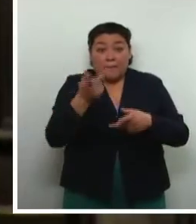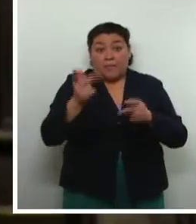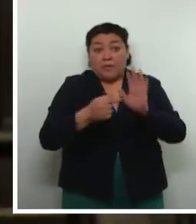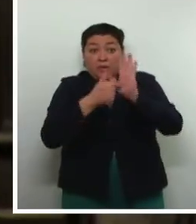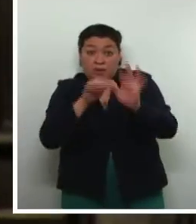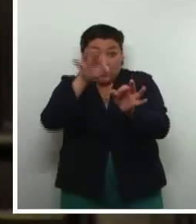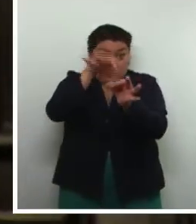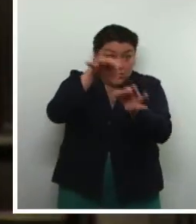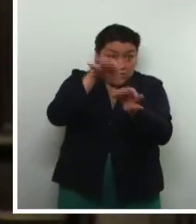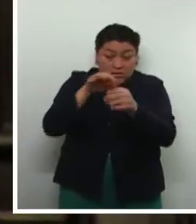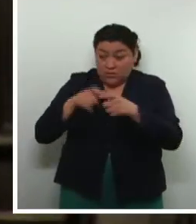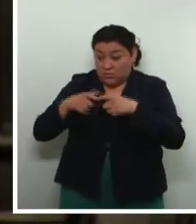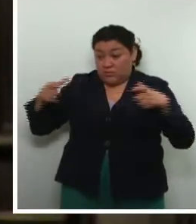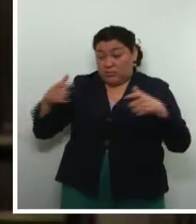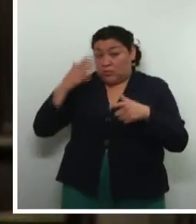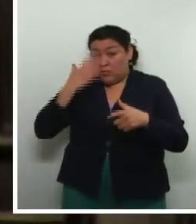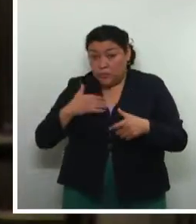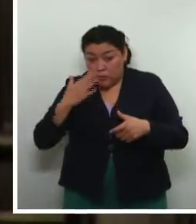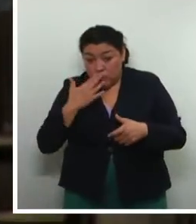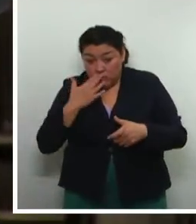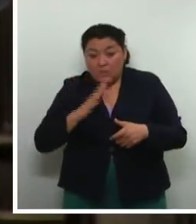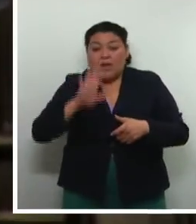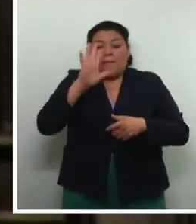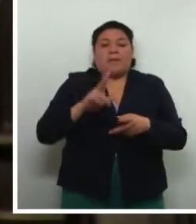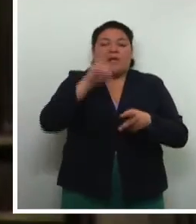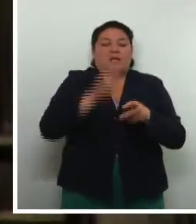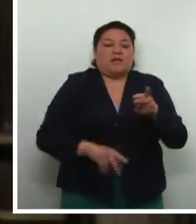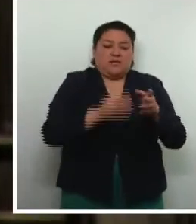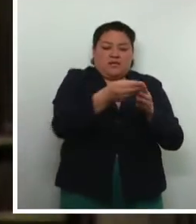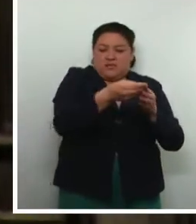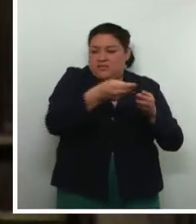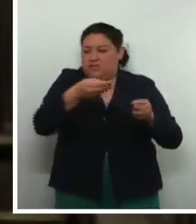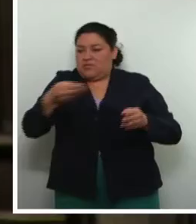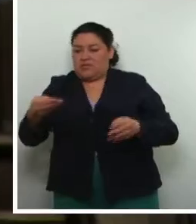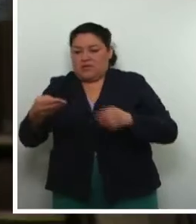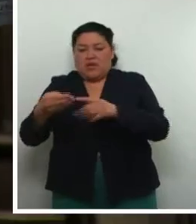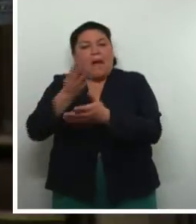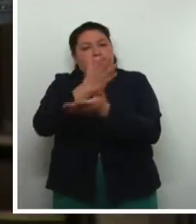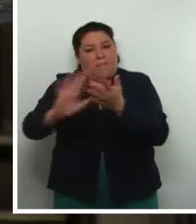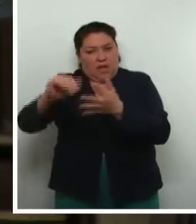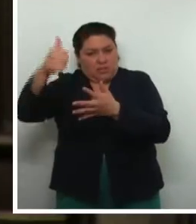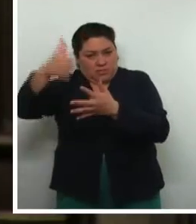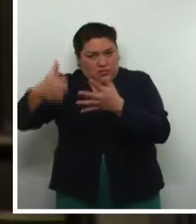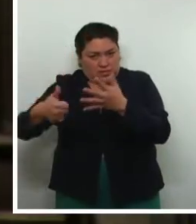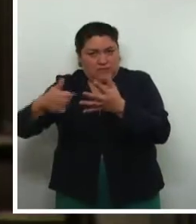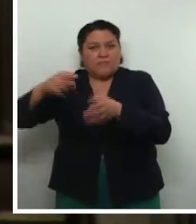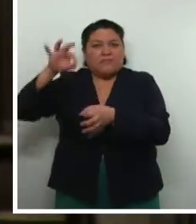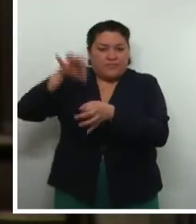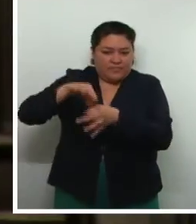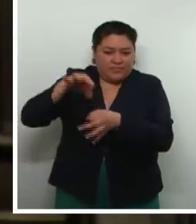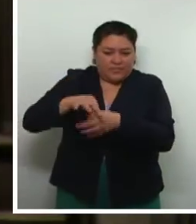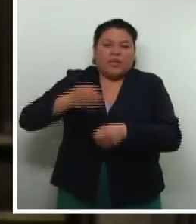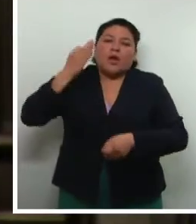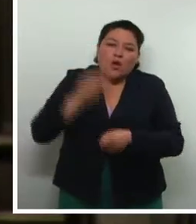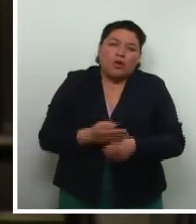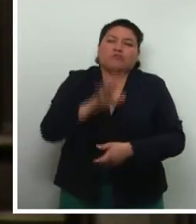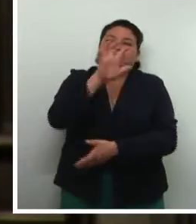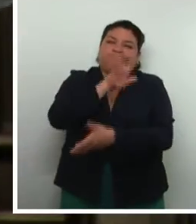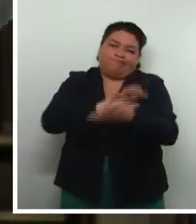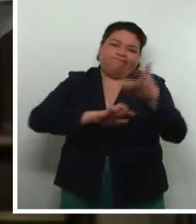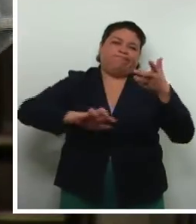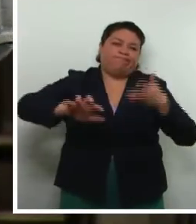2/3, entonces se solicita se separen y se voten por aparte. Y eso es lo que está